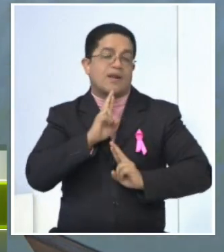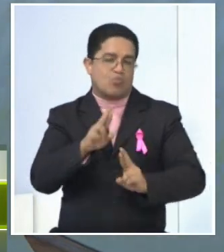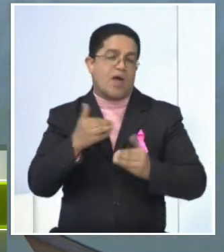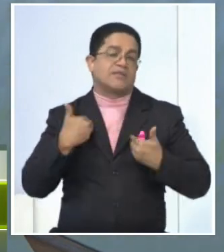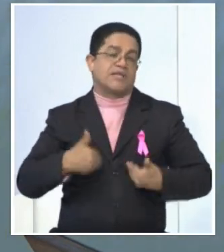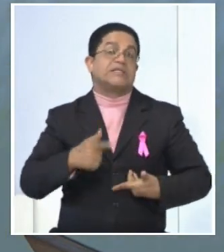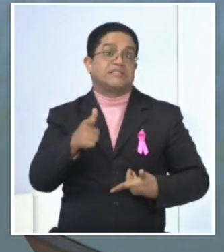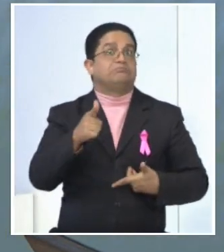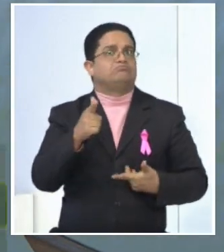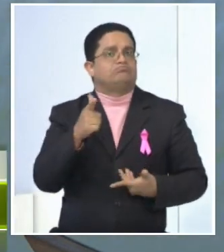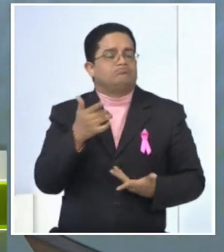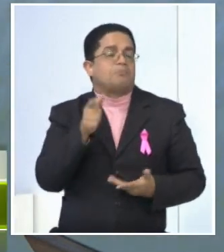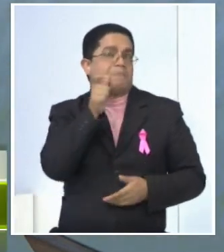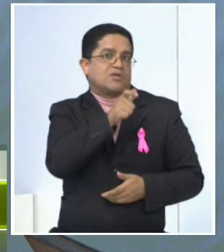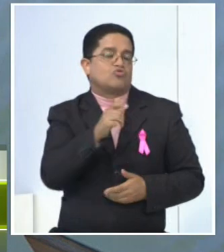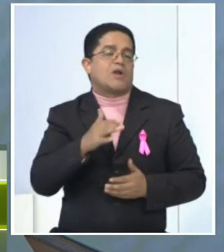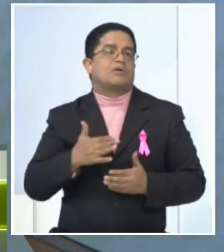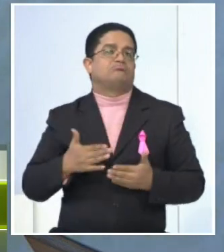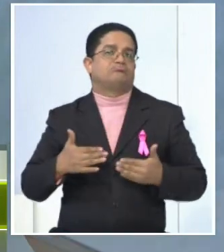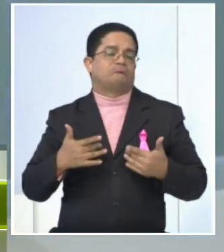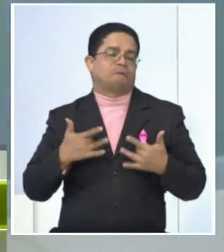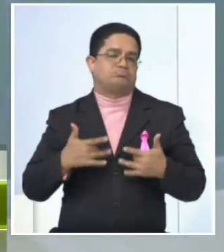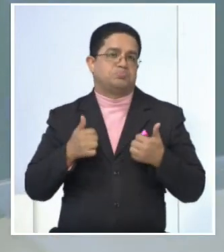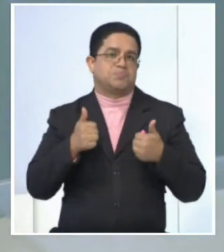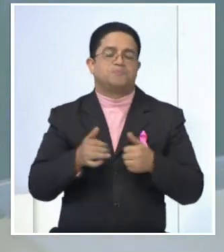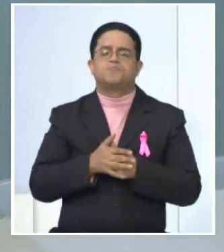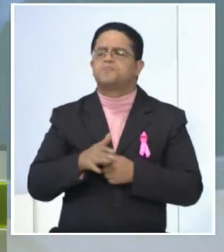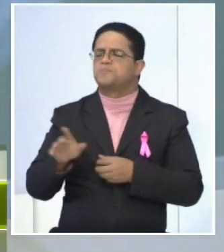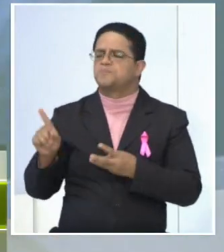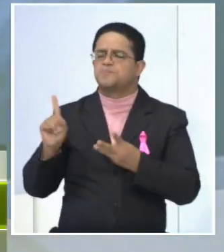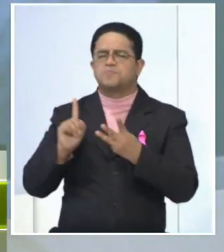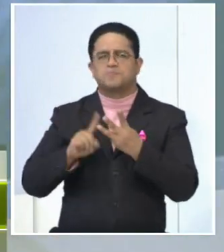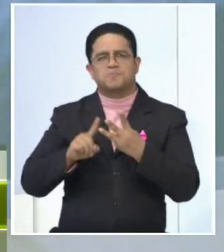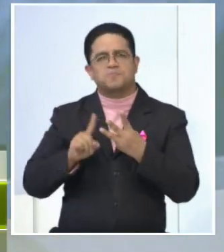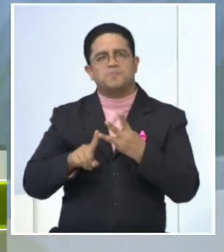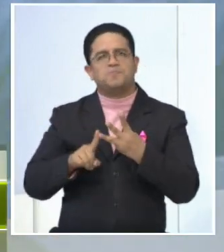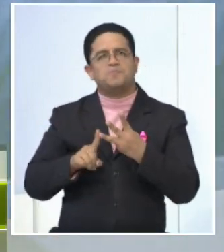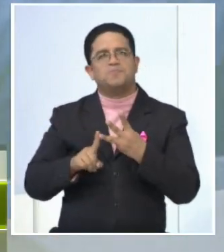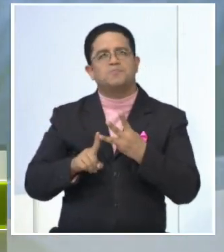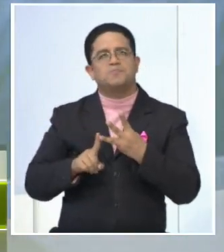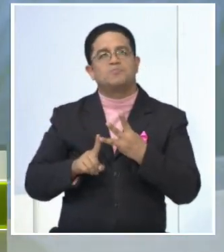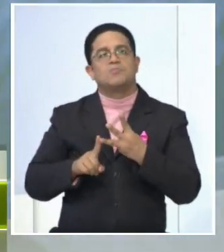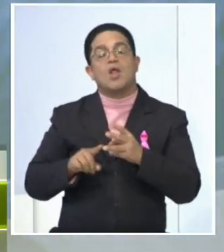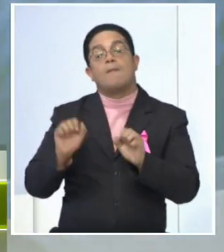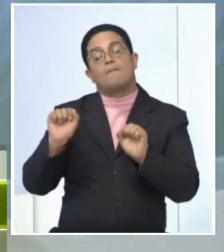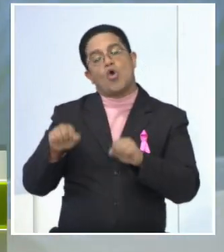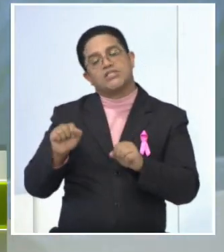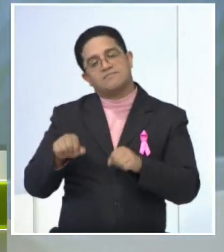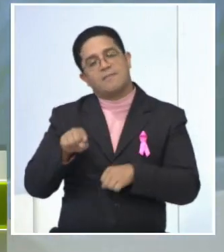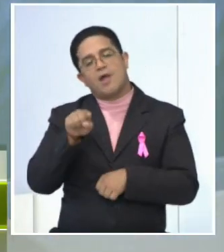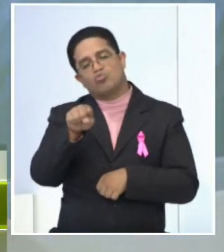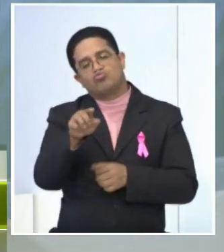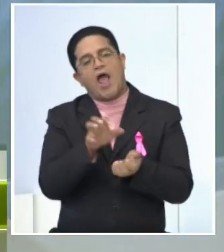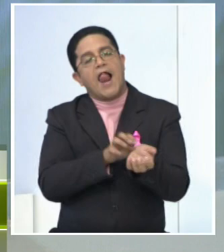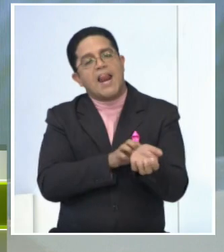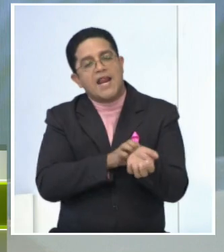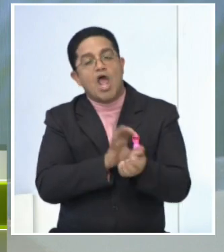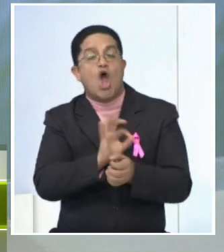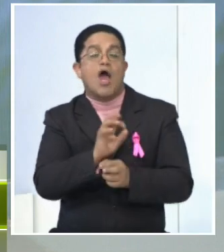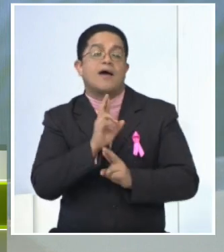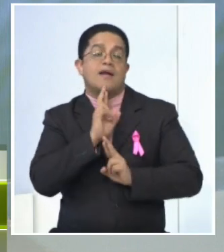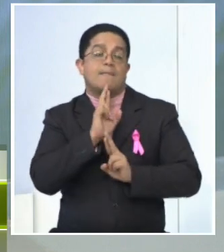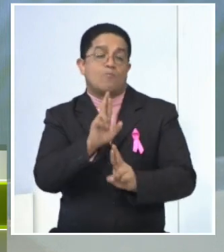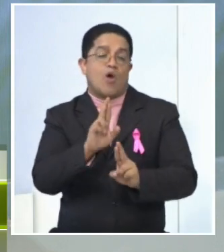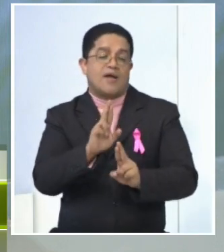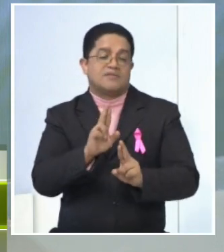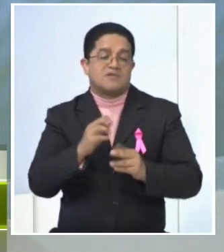sentir mejor con ese tratamiento. Por supuesto. Vamos a leer este comentario y nos vamos a la pausa. Posiblemente usted haya tenido una alergia o una reacción